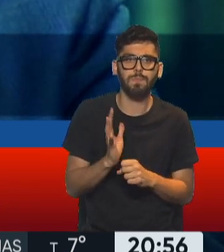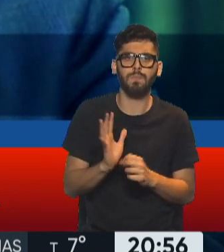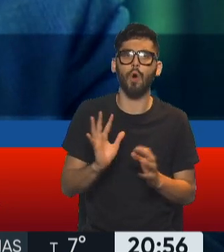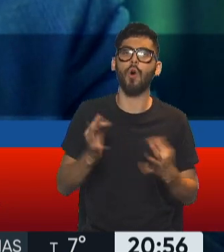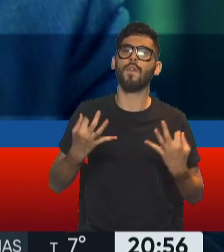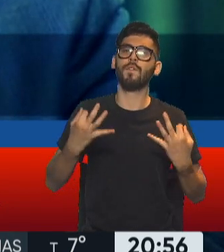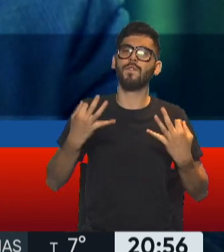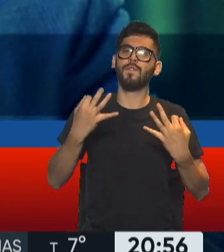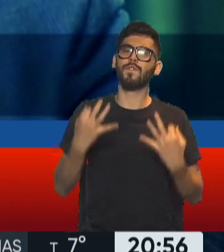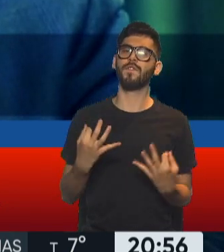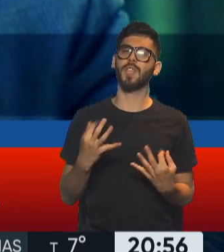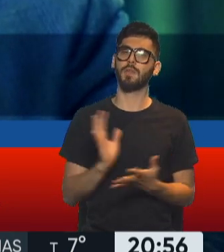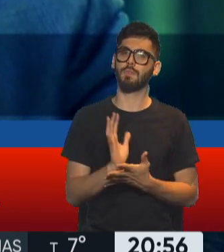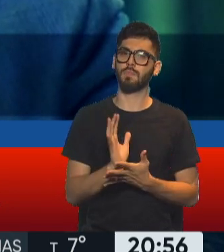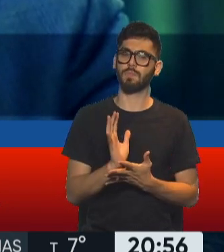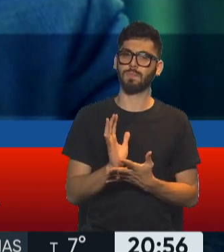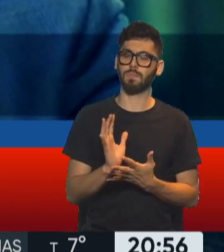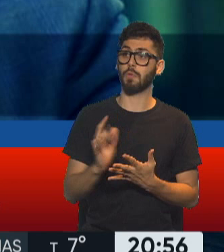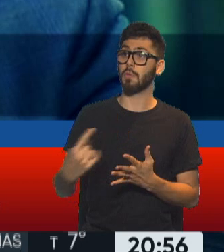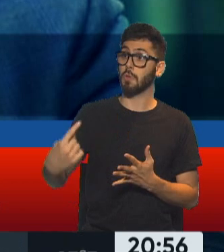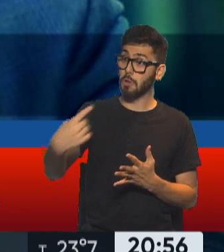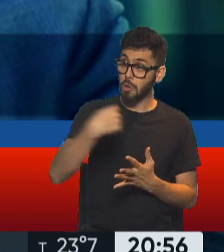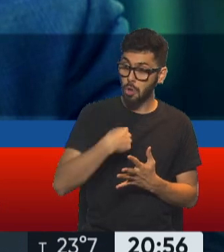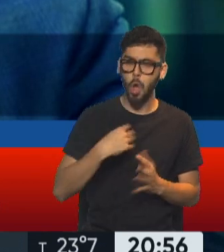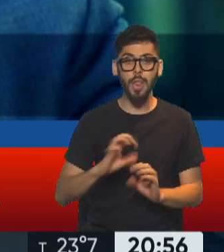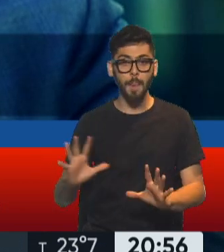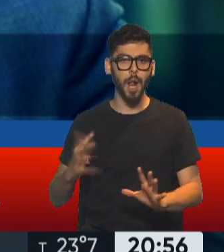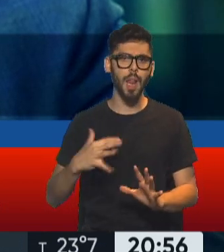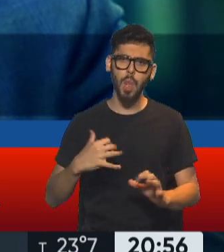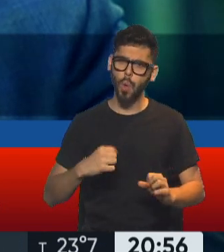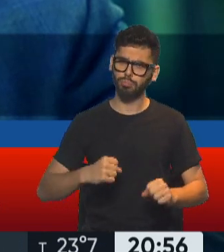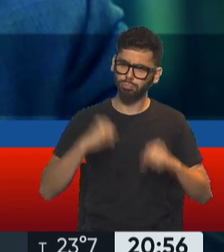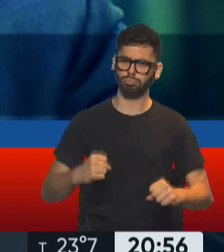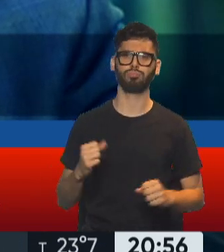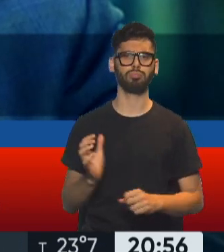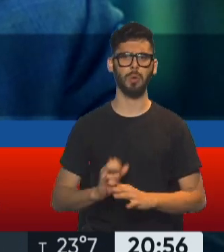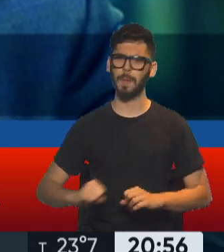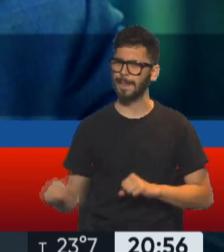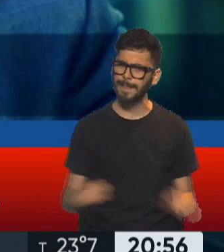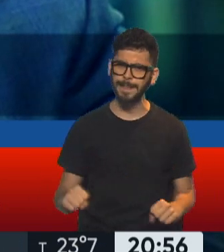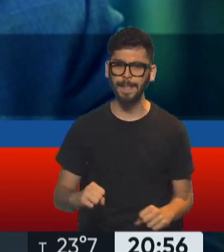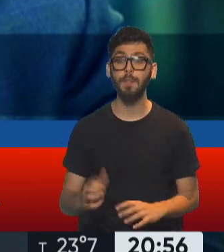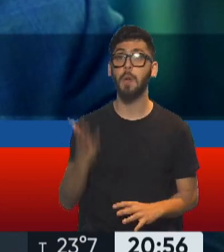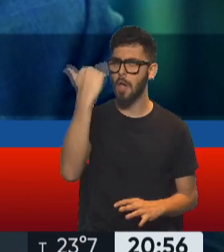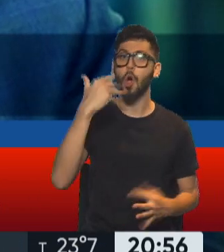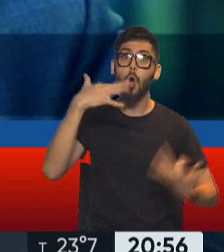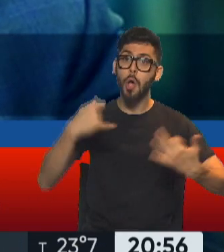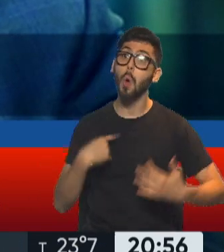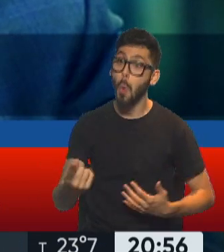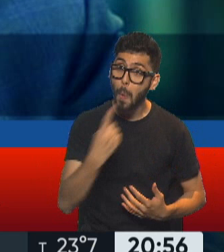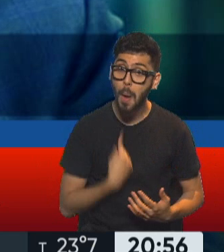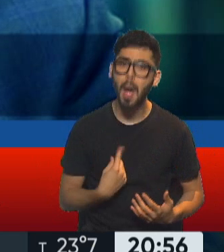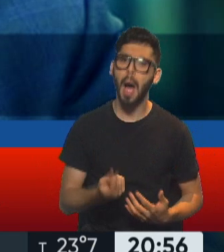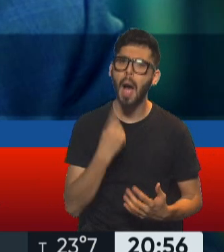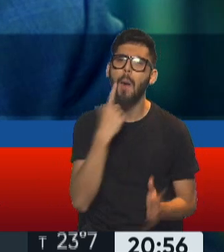honesto, el injustamente acusado, a los patadones. Yo voy al juzgado, le digo, doctor, acá está, usted me va a indagar, bueno, cuénteme